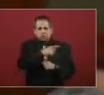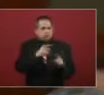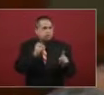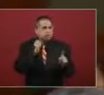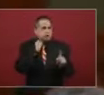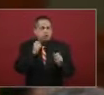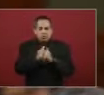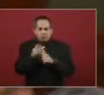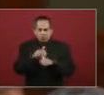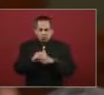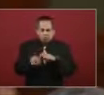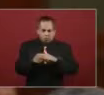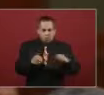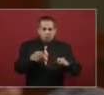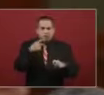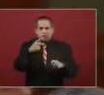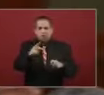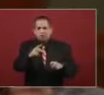licencia, de su